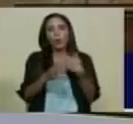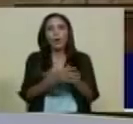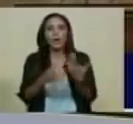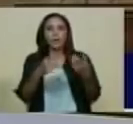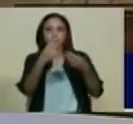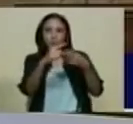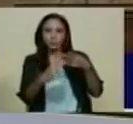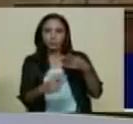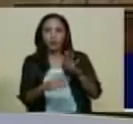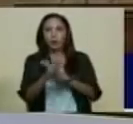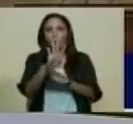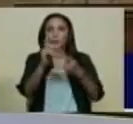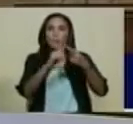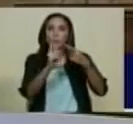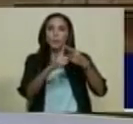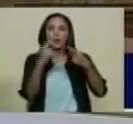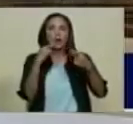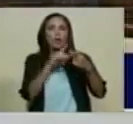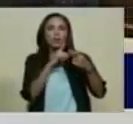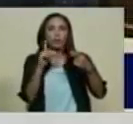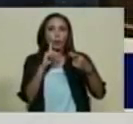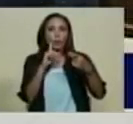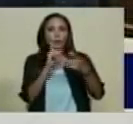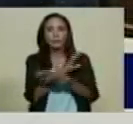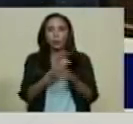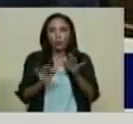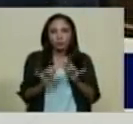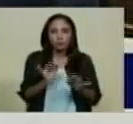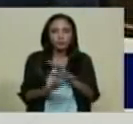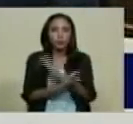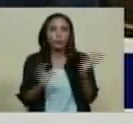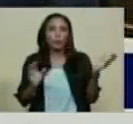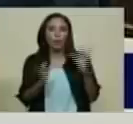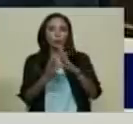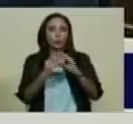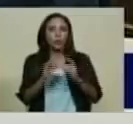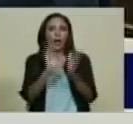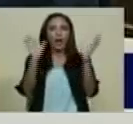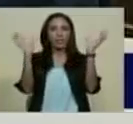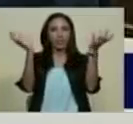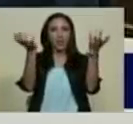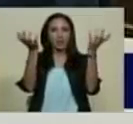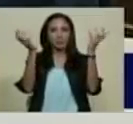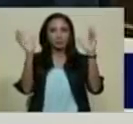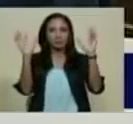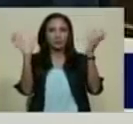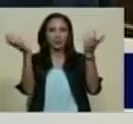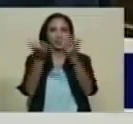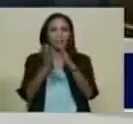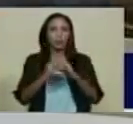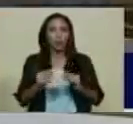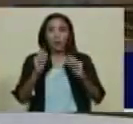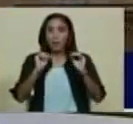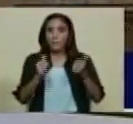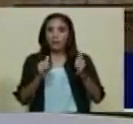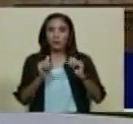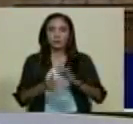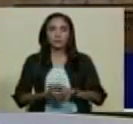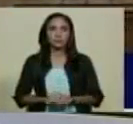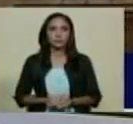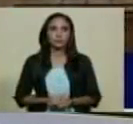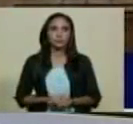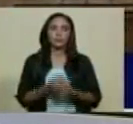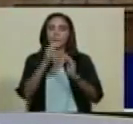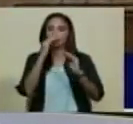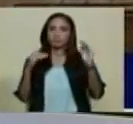4 carreras. La primera de ellas, gestión de operaciones satelitales, Naguará, Venezuela, entrando en el